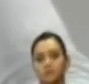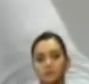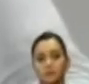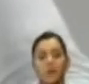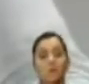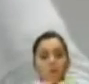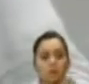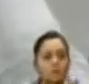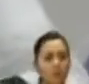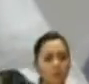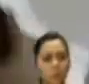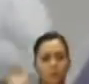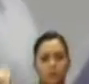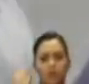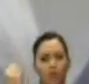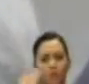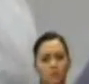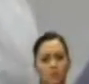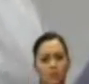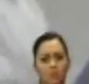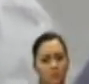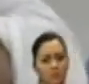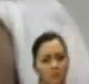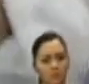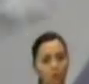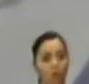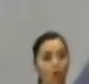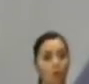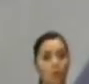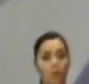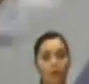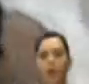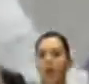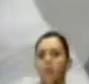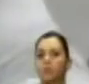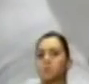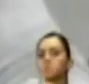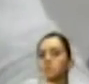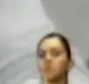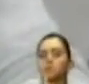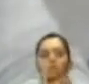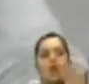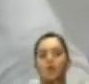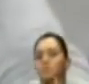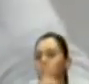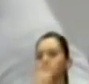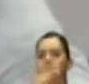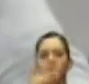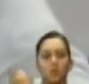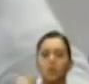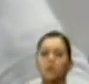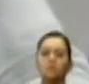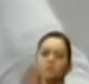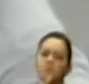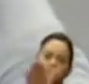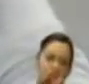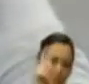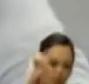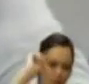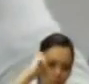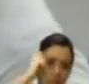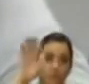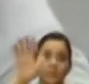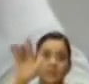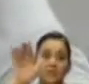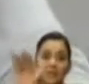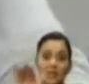jóvenes? Haciendo creer que ahora hay los problemas, que antes todo tiempo pasado fue mejor. Recuerden ustedes que la SENAIN